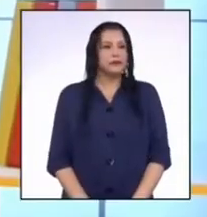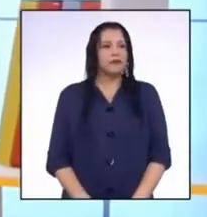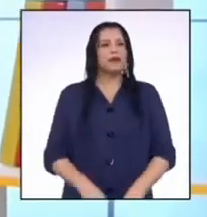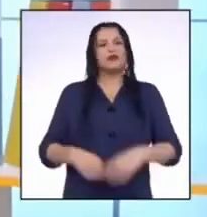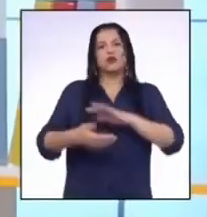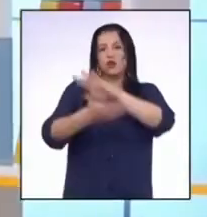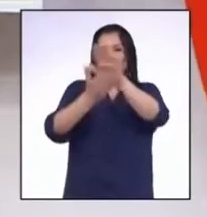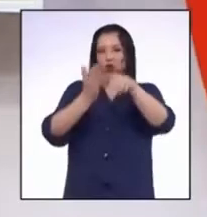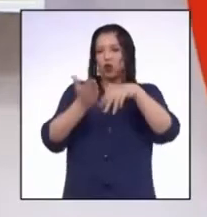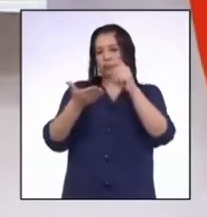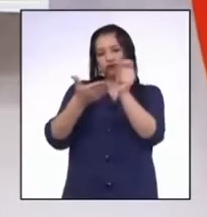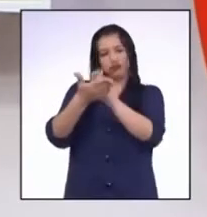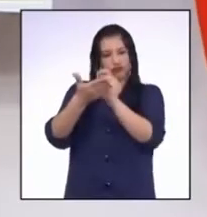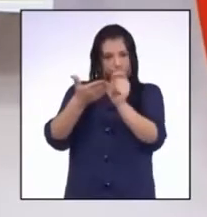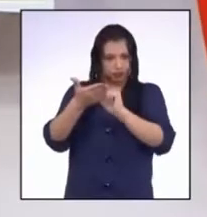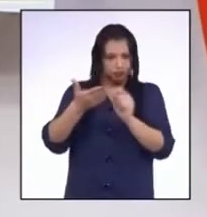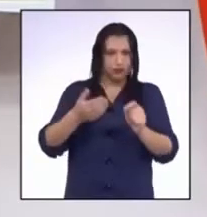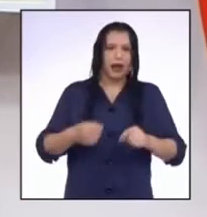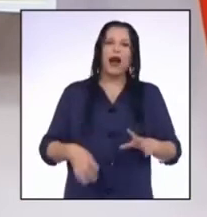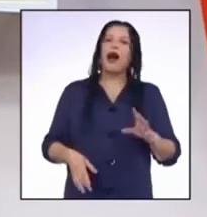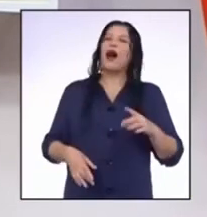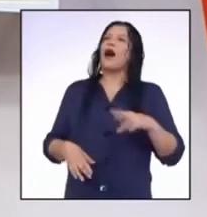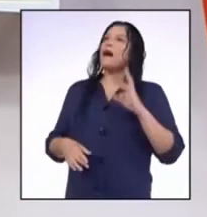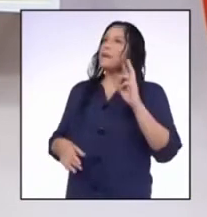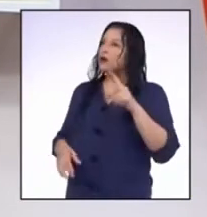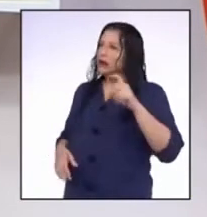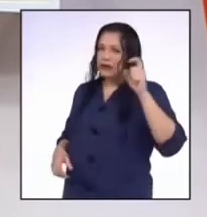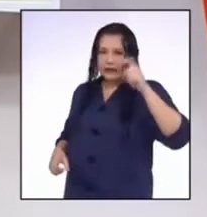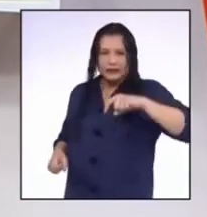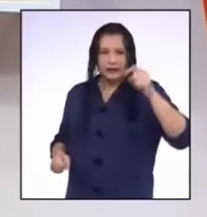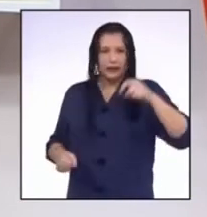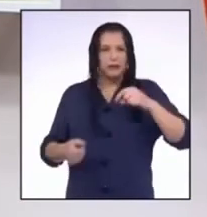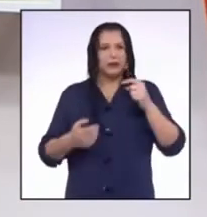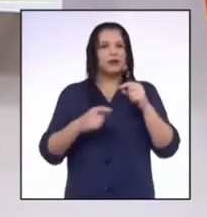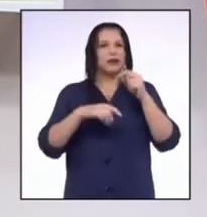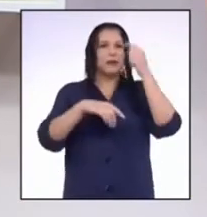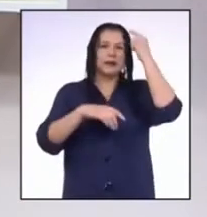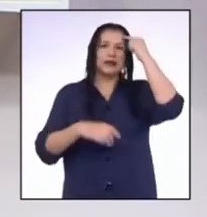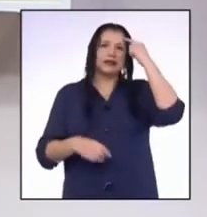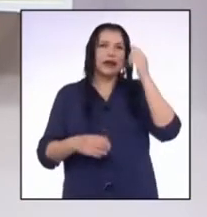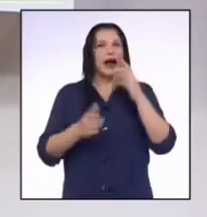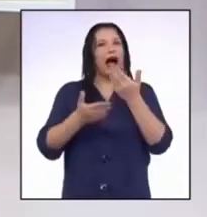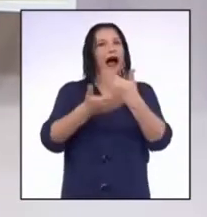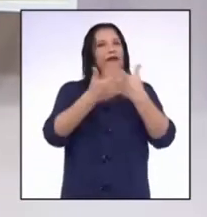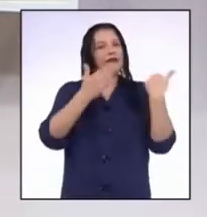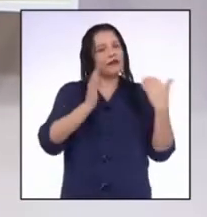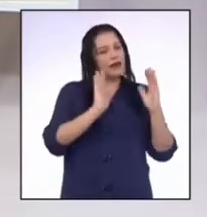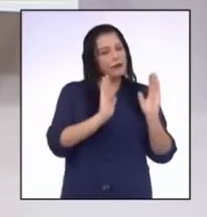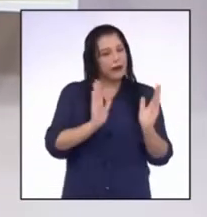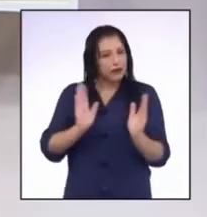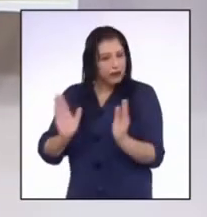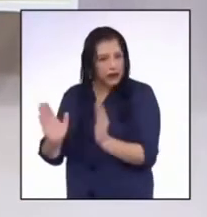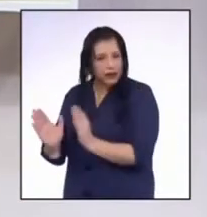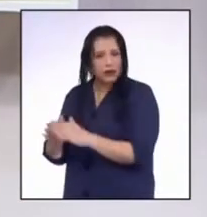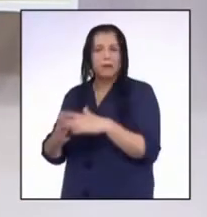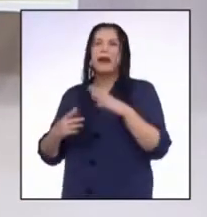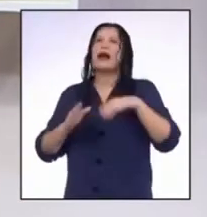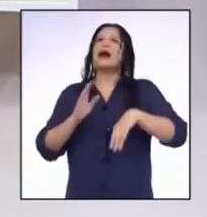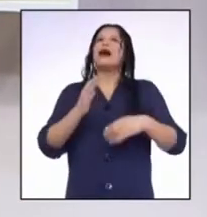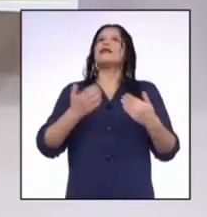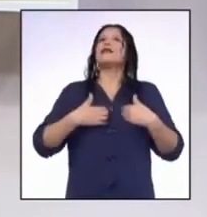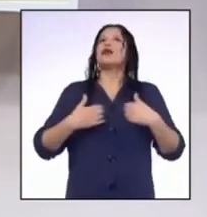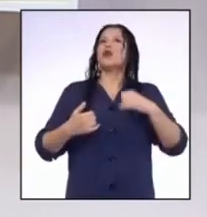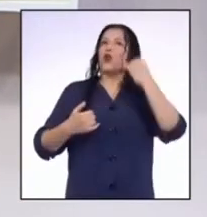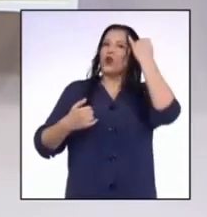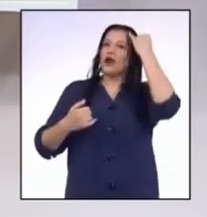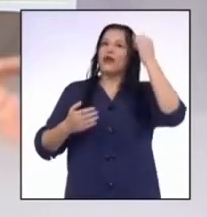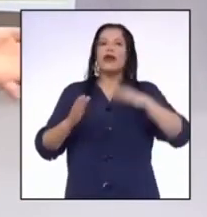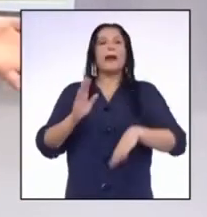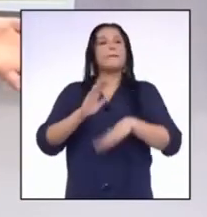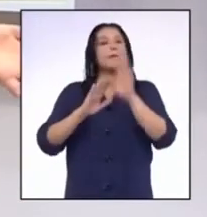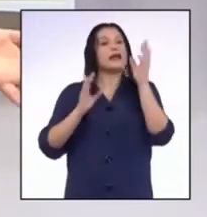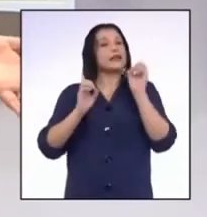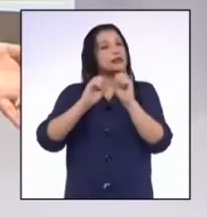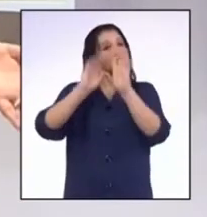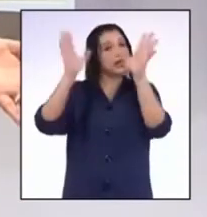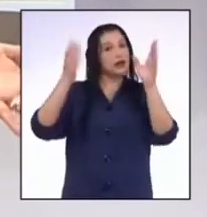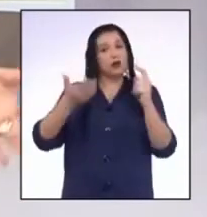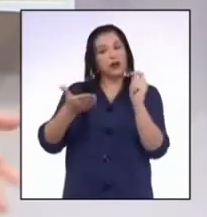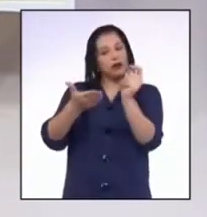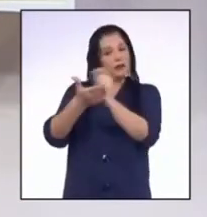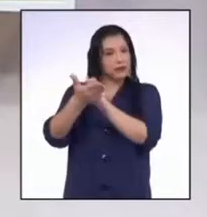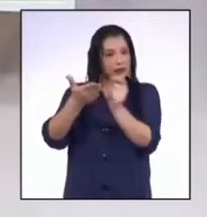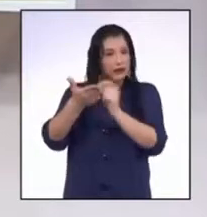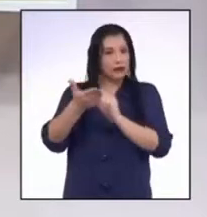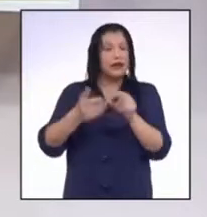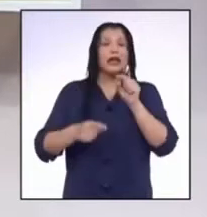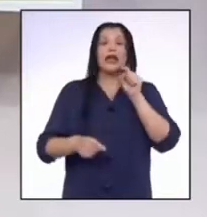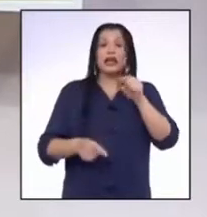Anotado. Ya veo por qué es necesario realizar una planificación. De esta manera podemos tener una idea más clara de lo que vamos a redactar y